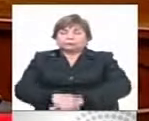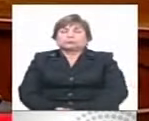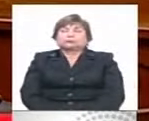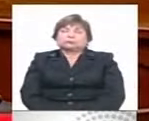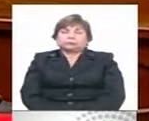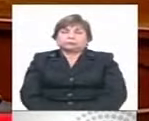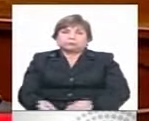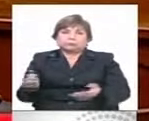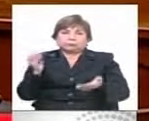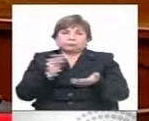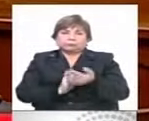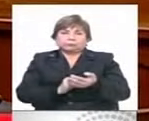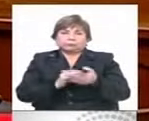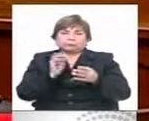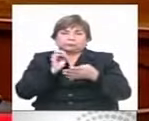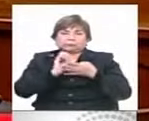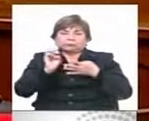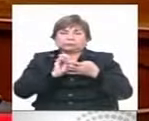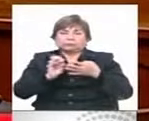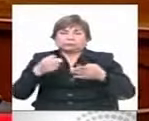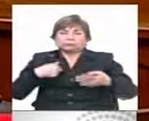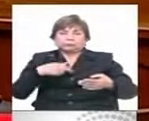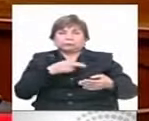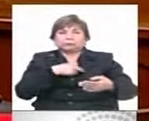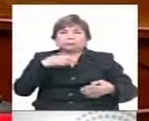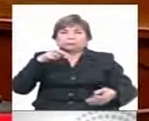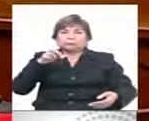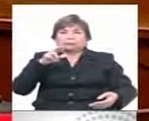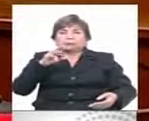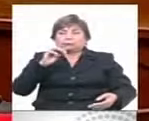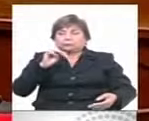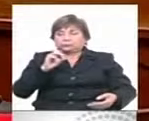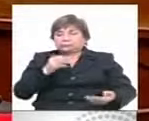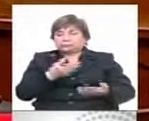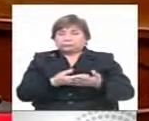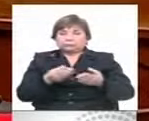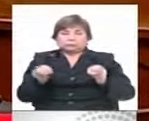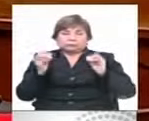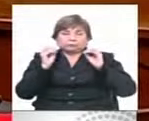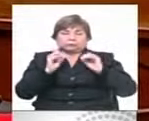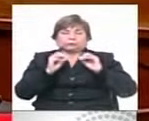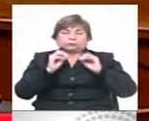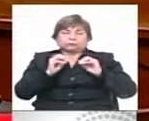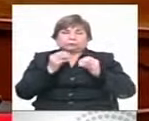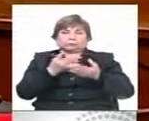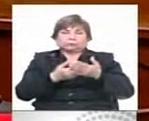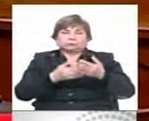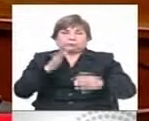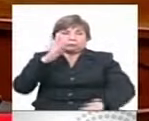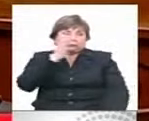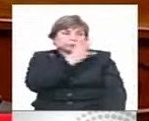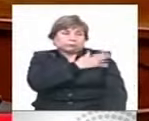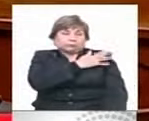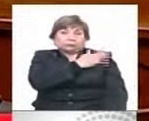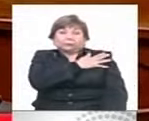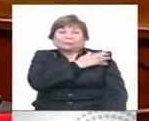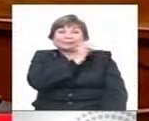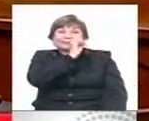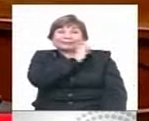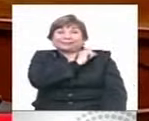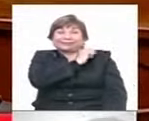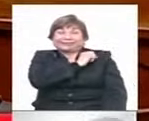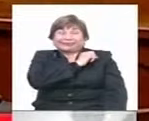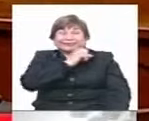Se implementará la estrategia Somos Promo para la conclusión oportuna de estudiantes del quinto año de secundaria